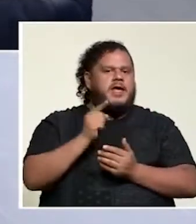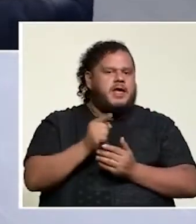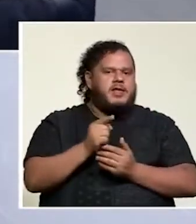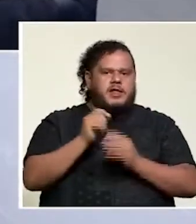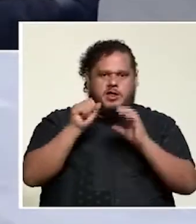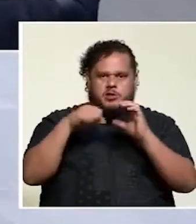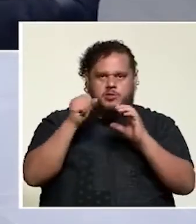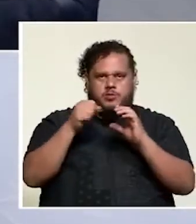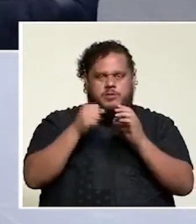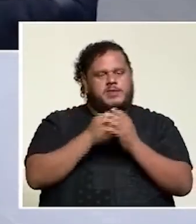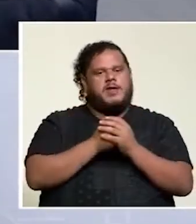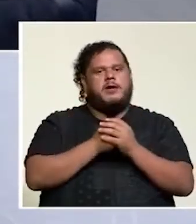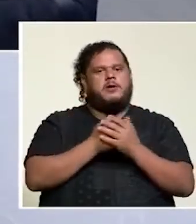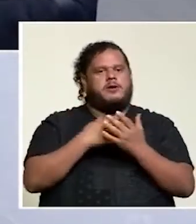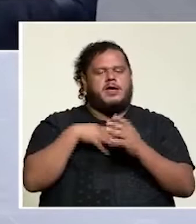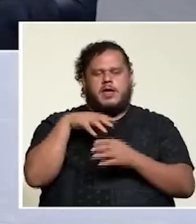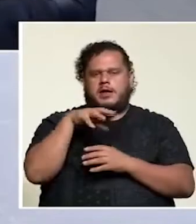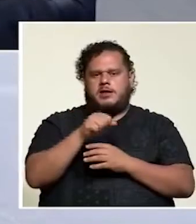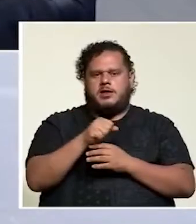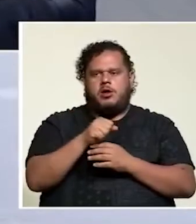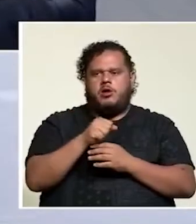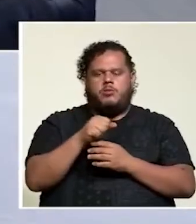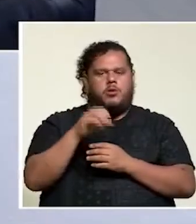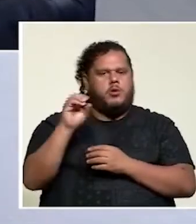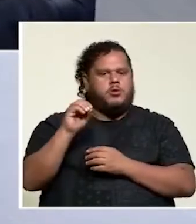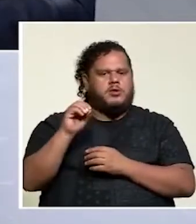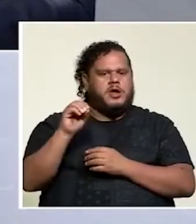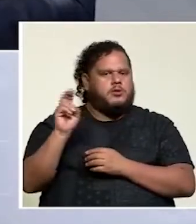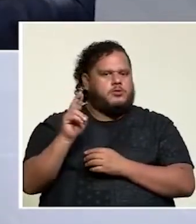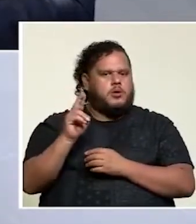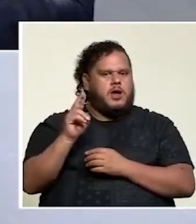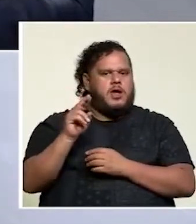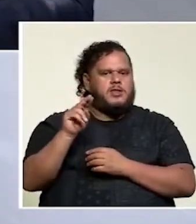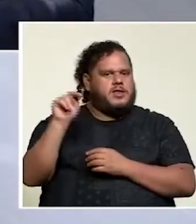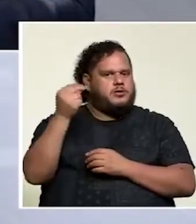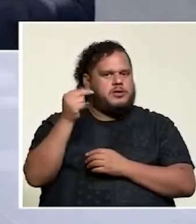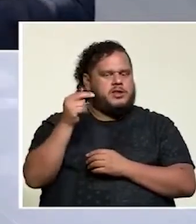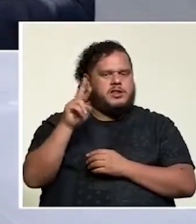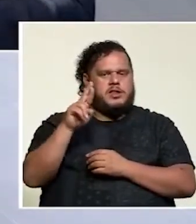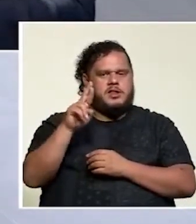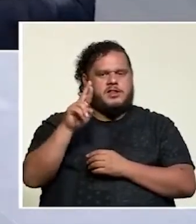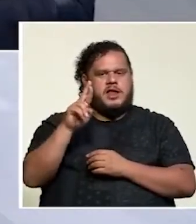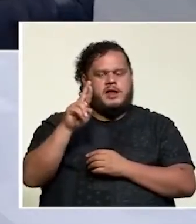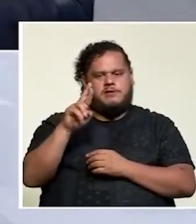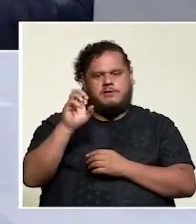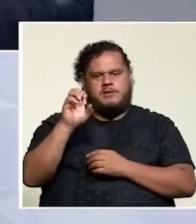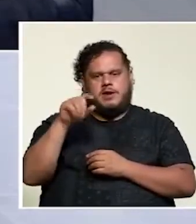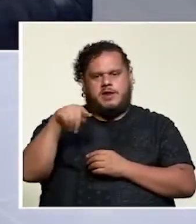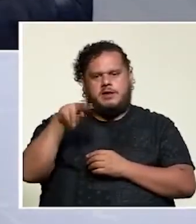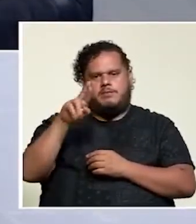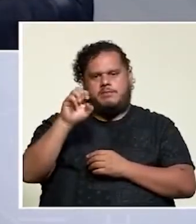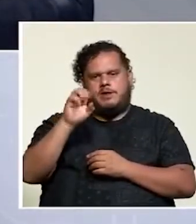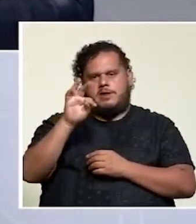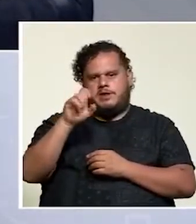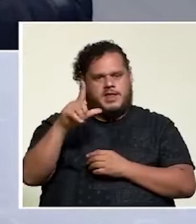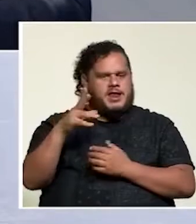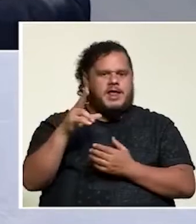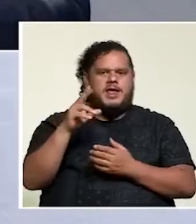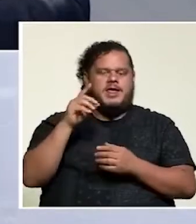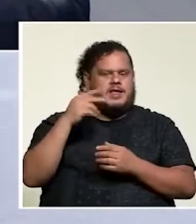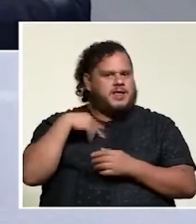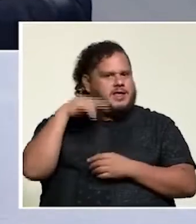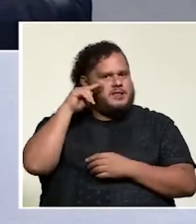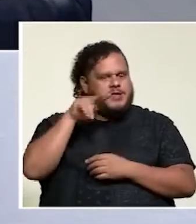un video captado por el colega Oscar Ulloa de Noticias Repretel, que seguro que ustedes lo han visto y que es inevitable que